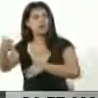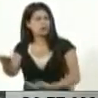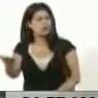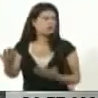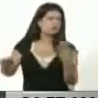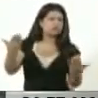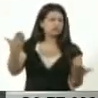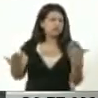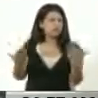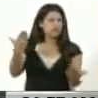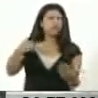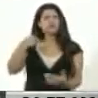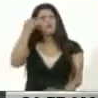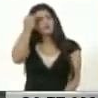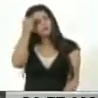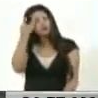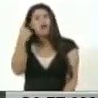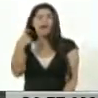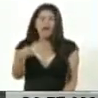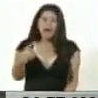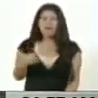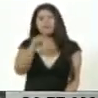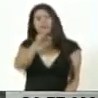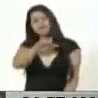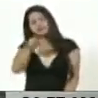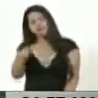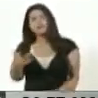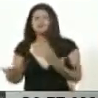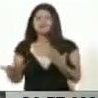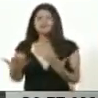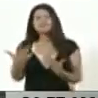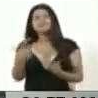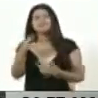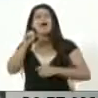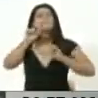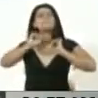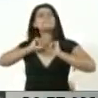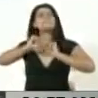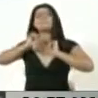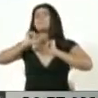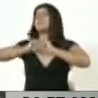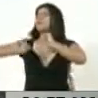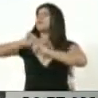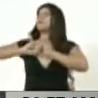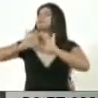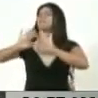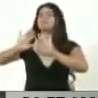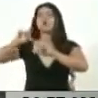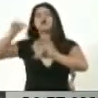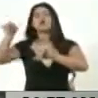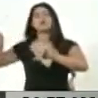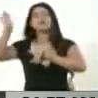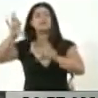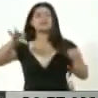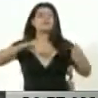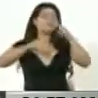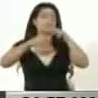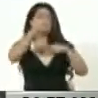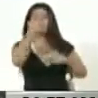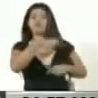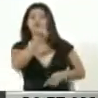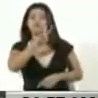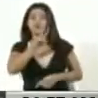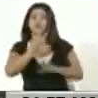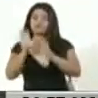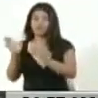nuestra patria, quienes buscan tomar por asalto nuestra riqueza, y estamos del otro lado quienes defendemos los intereses de ese pueblo